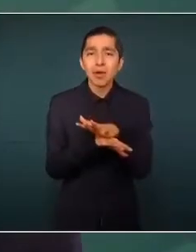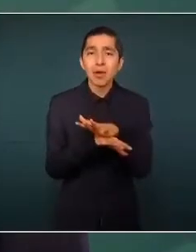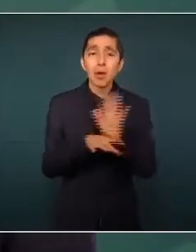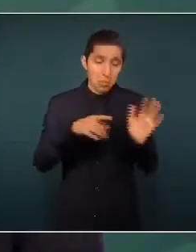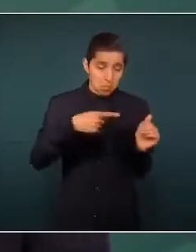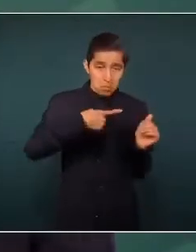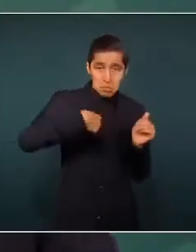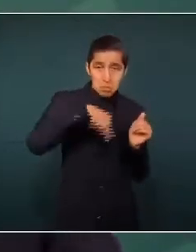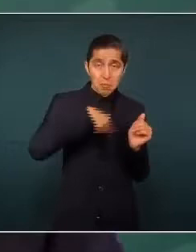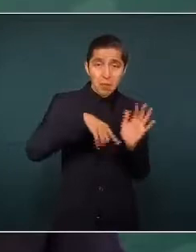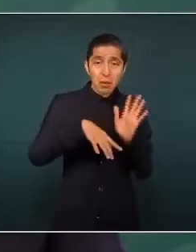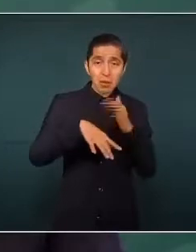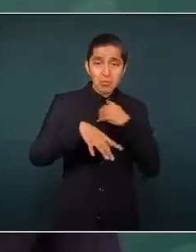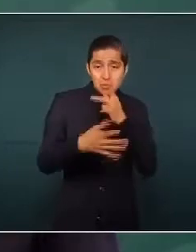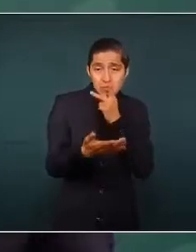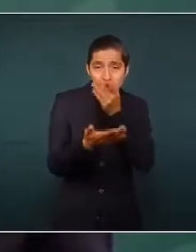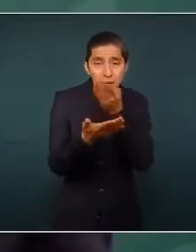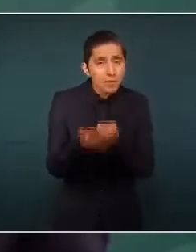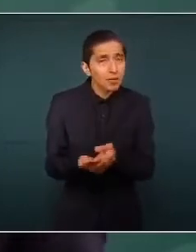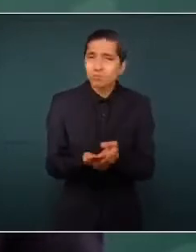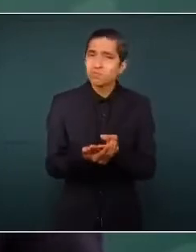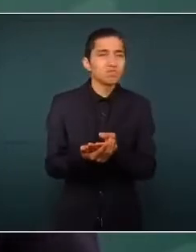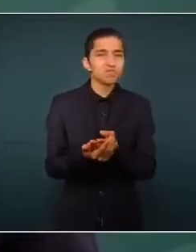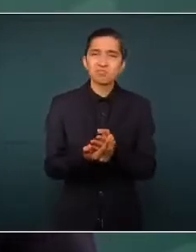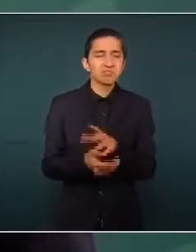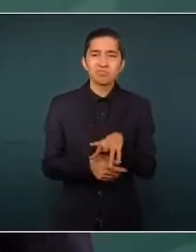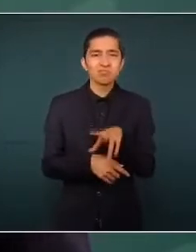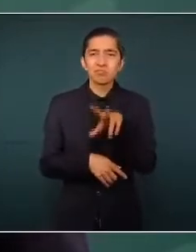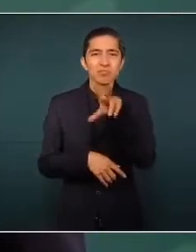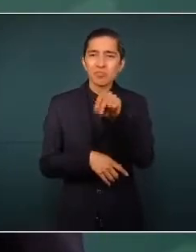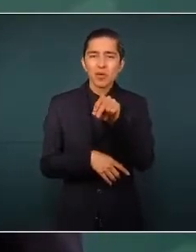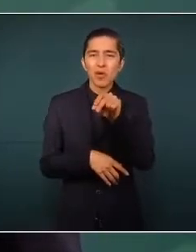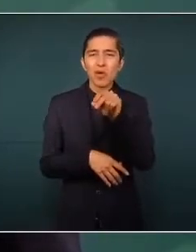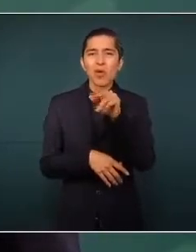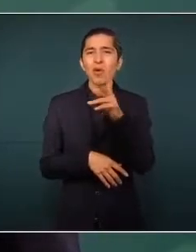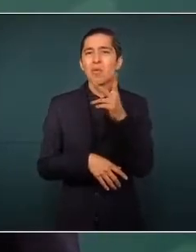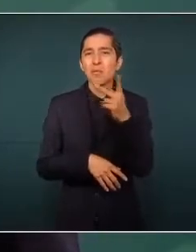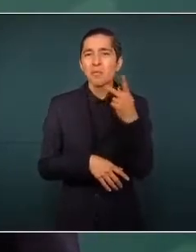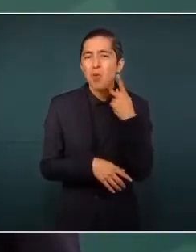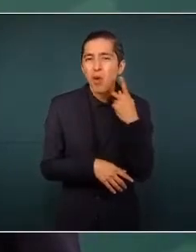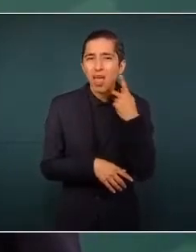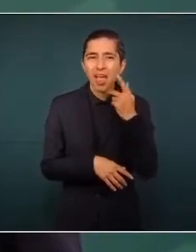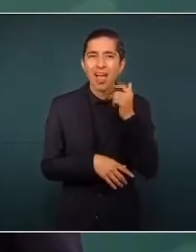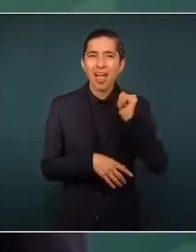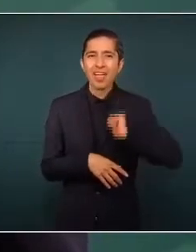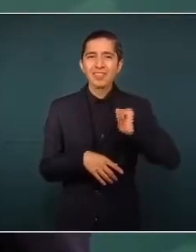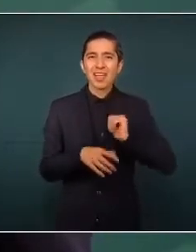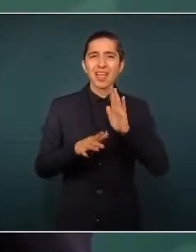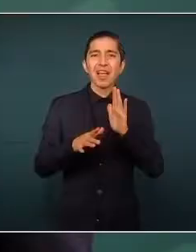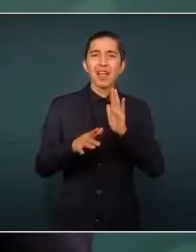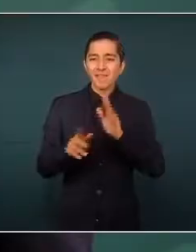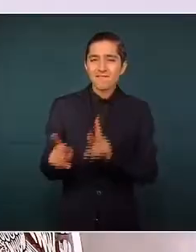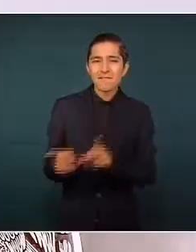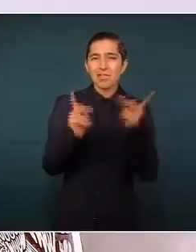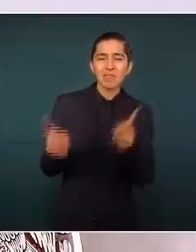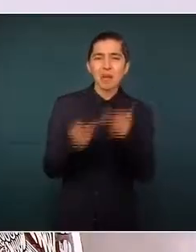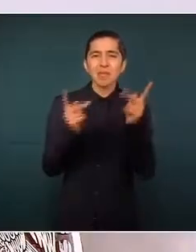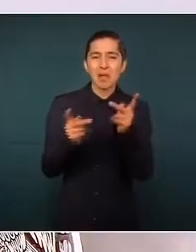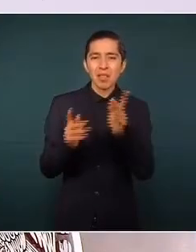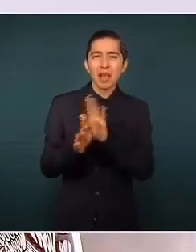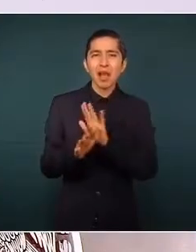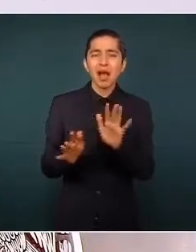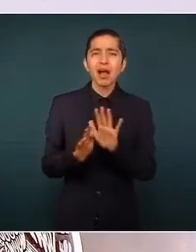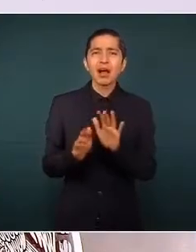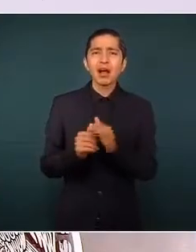de que no íbamos a mantener la política de privatizaciones, y es